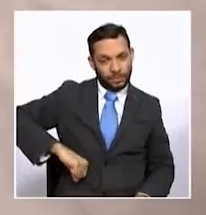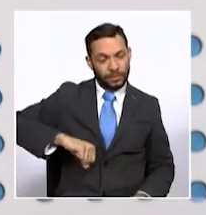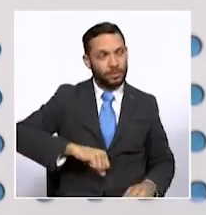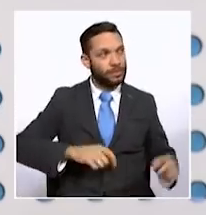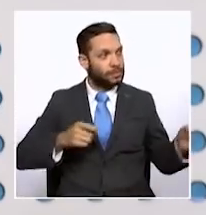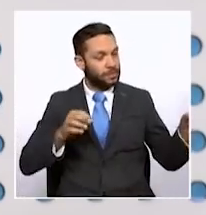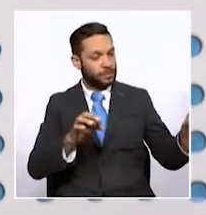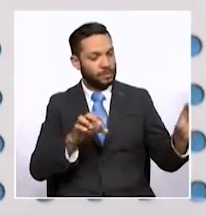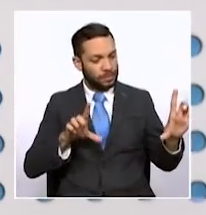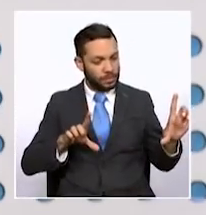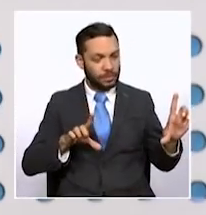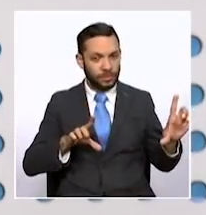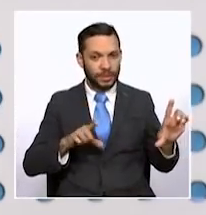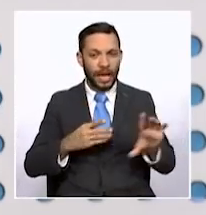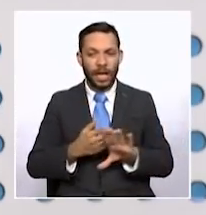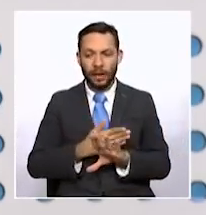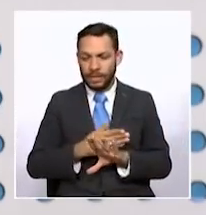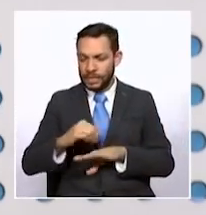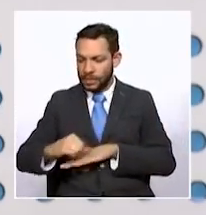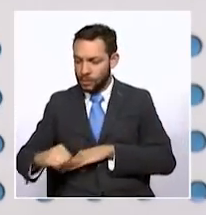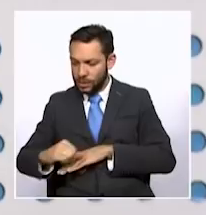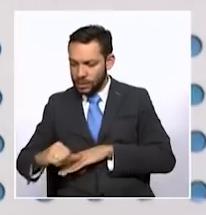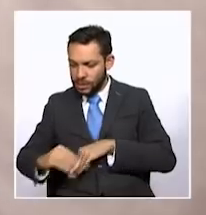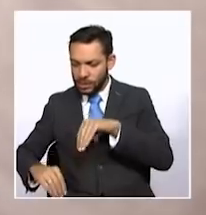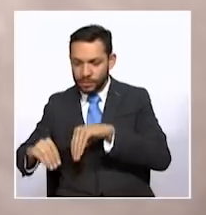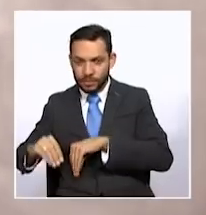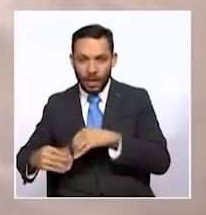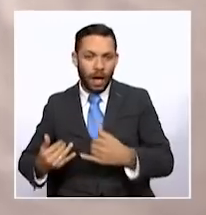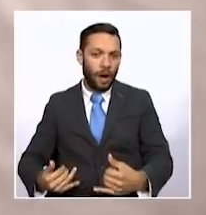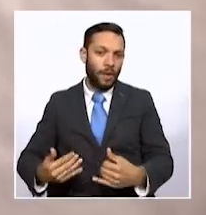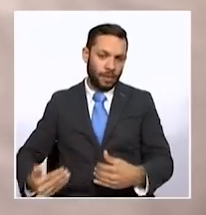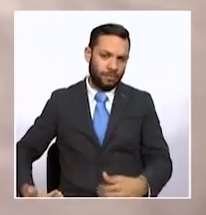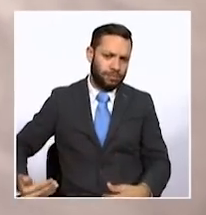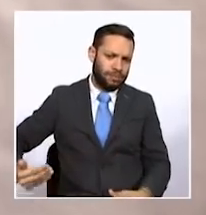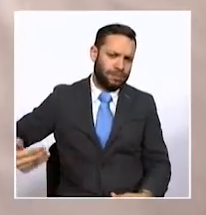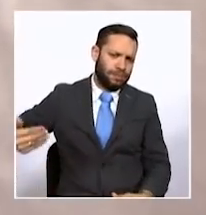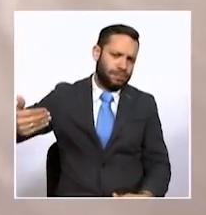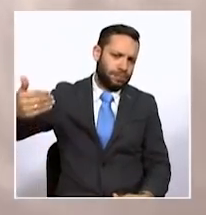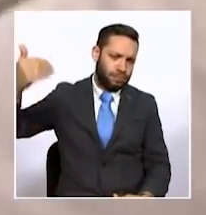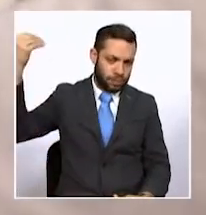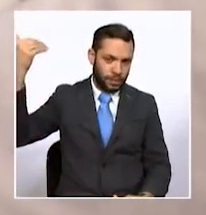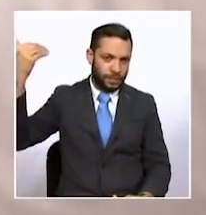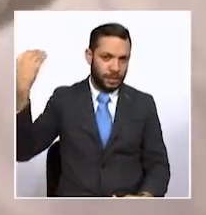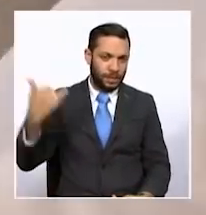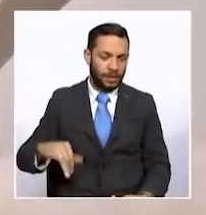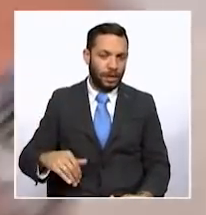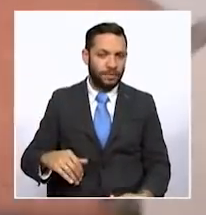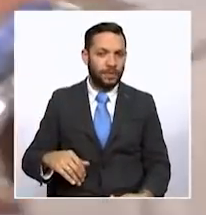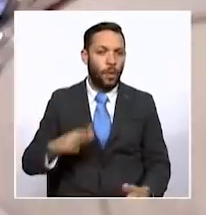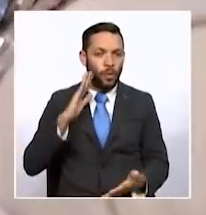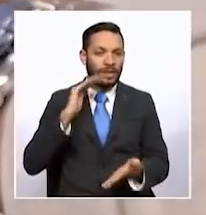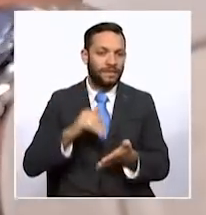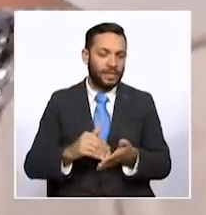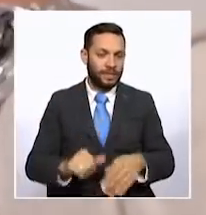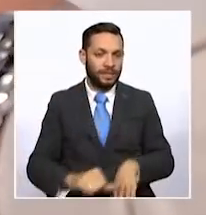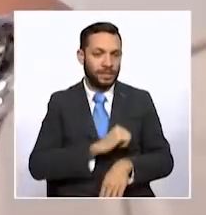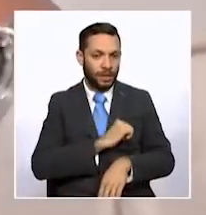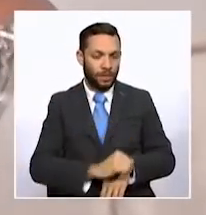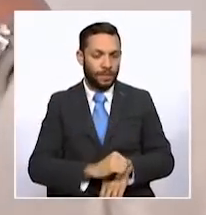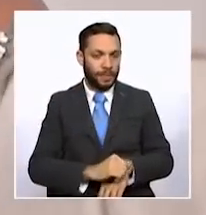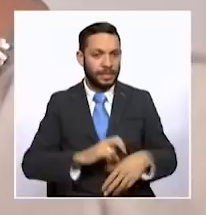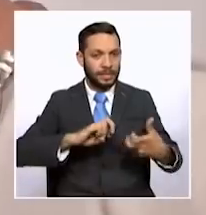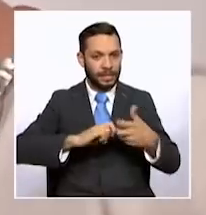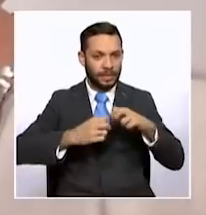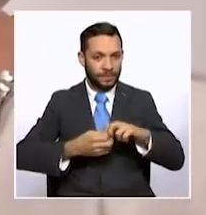sus cirugías iniciales. ¿Qué pasa actualmente? Entonces actualmente a ella muy seguramente le hicieron una reducción de la cadera, que es poner este hueso que tenemos